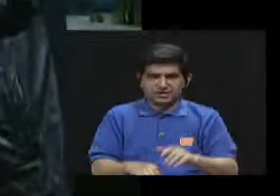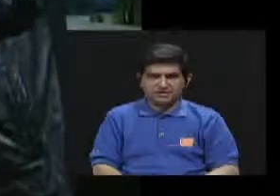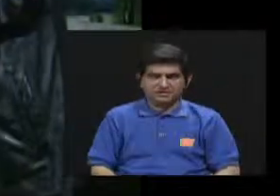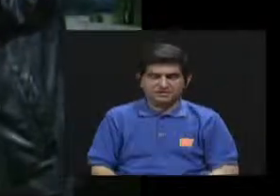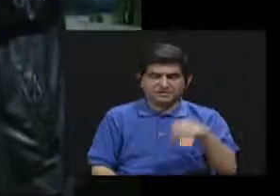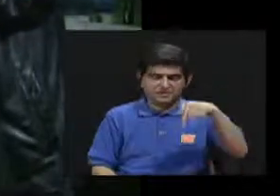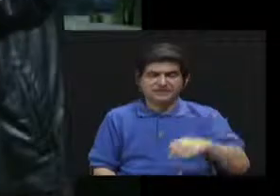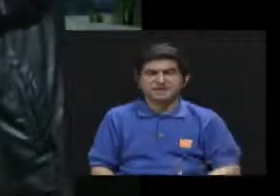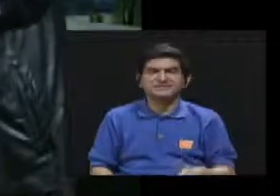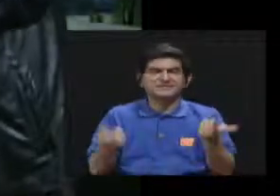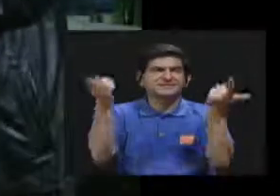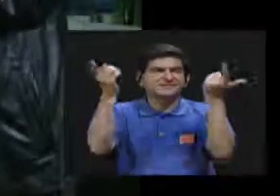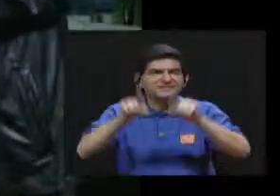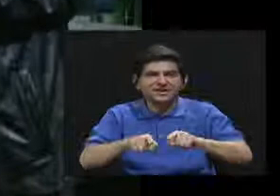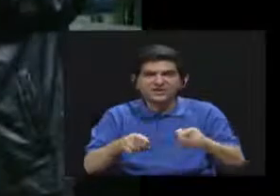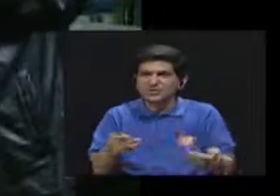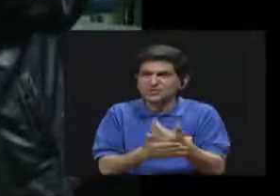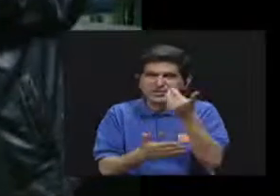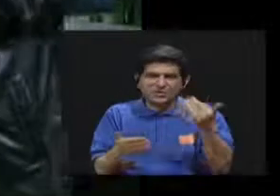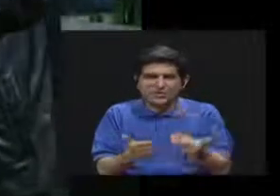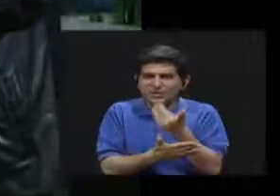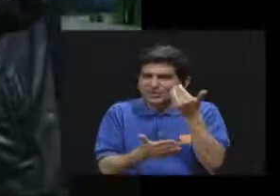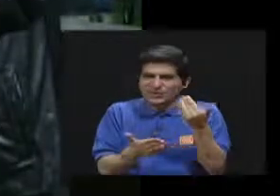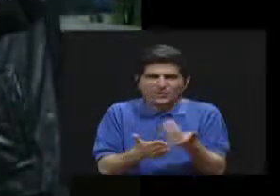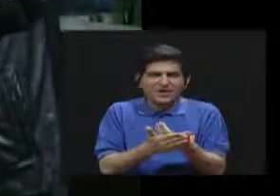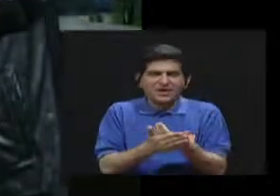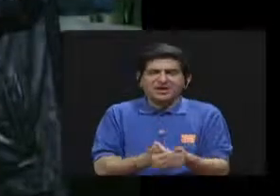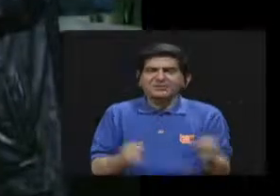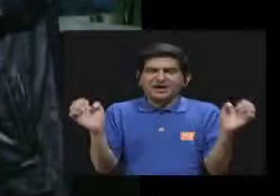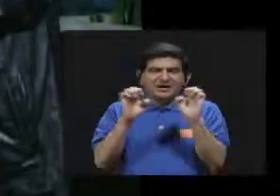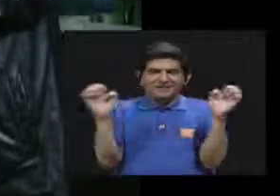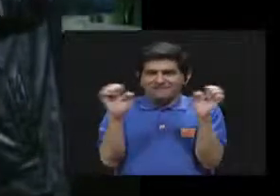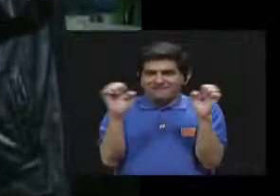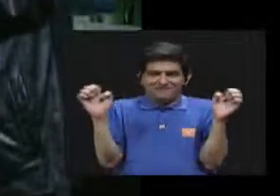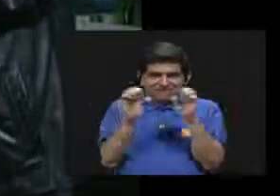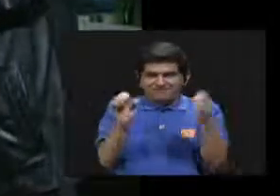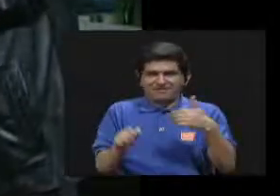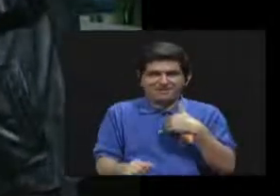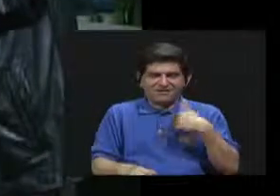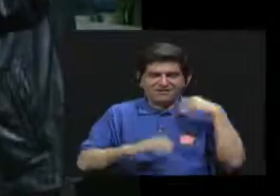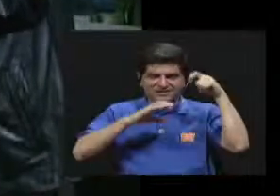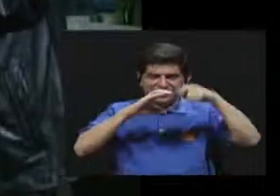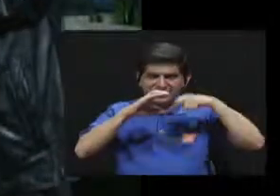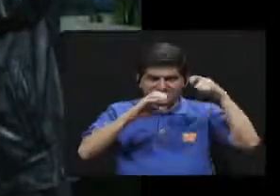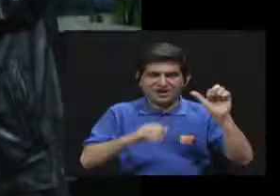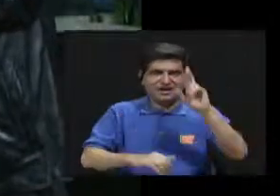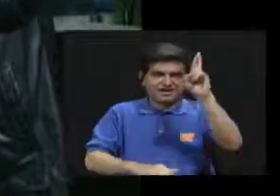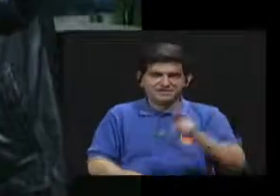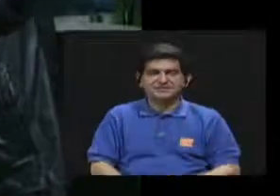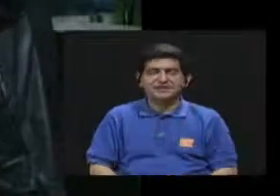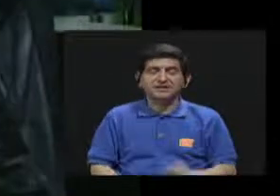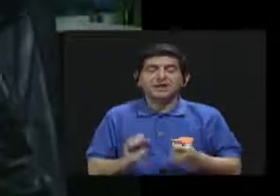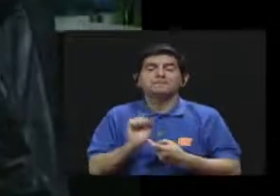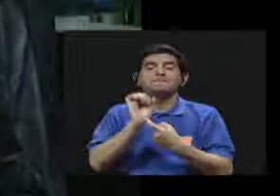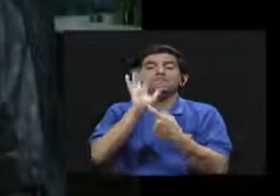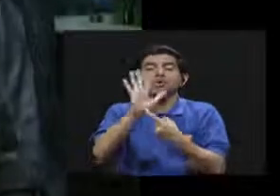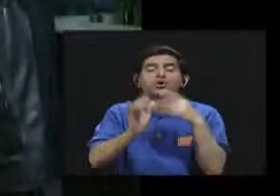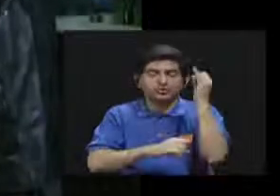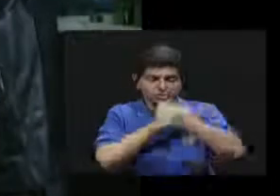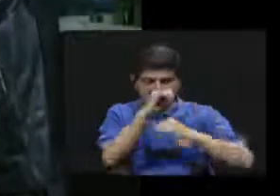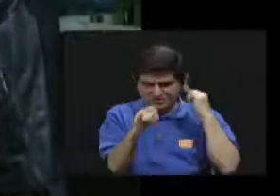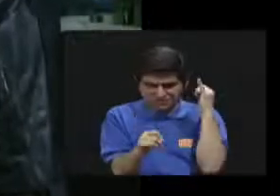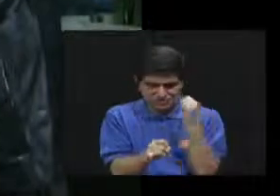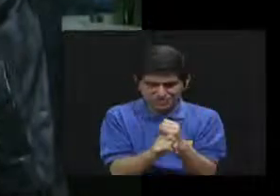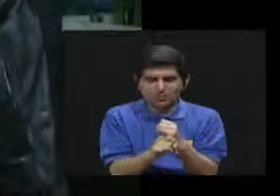esta nueva energía del cine costarricense con proyección internacional. Eso es muy